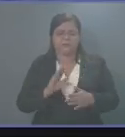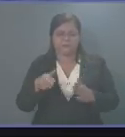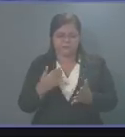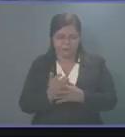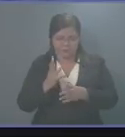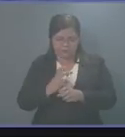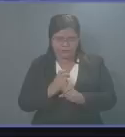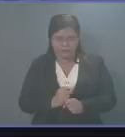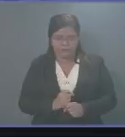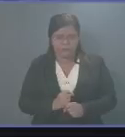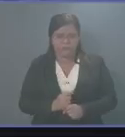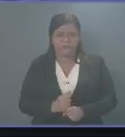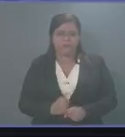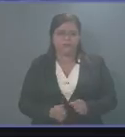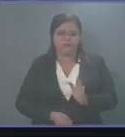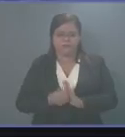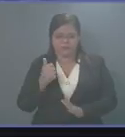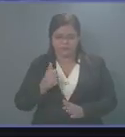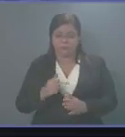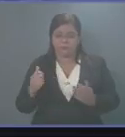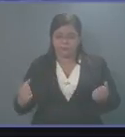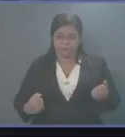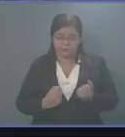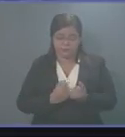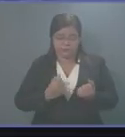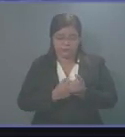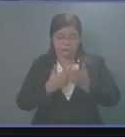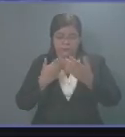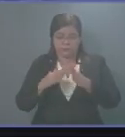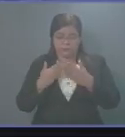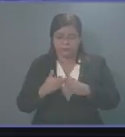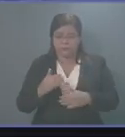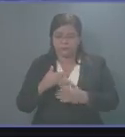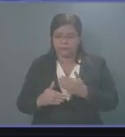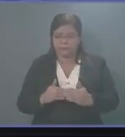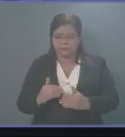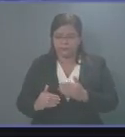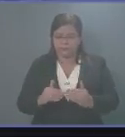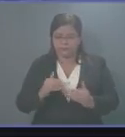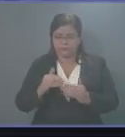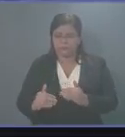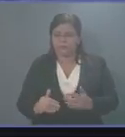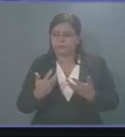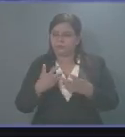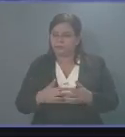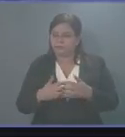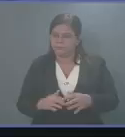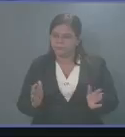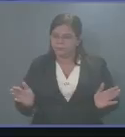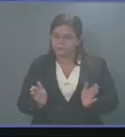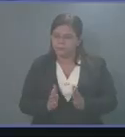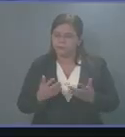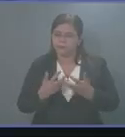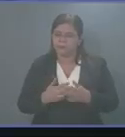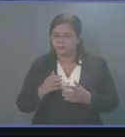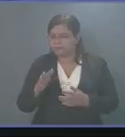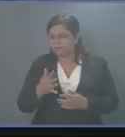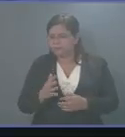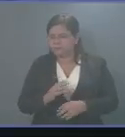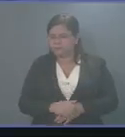las garantías mobiliarias, y además apoyar a los sectores productivos, especialmente a las micro, pequeñas y medianas